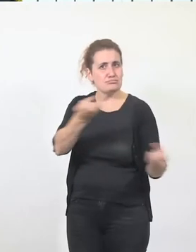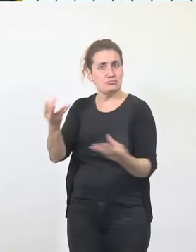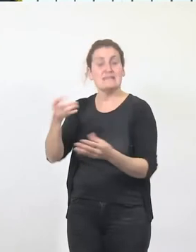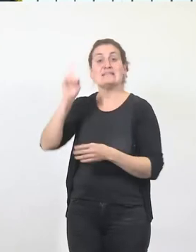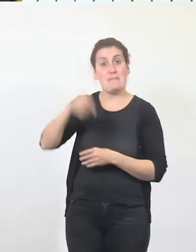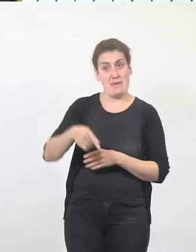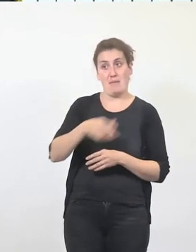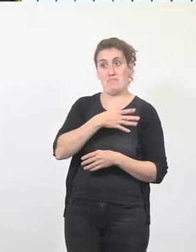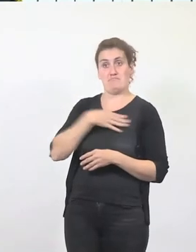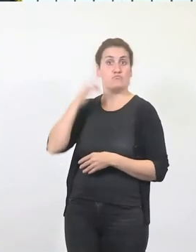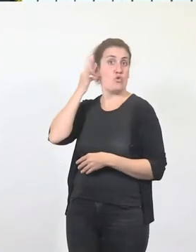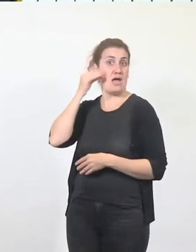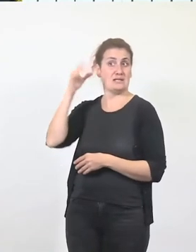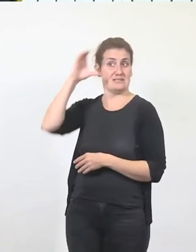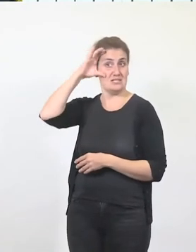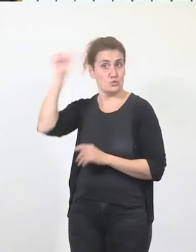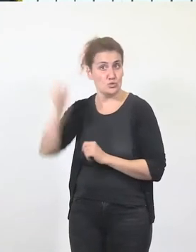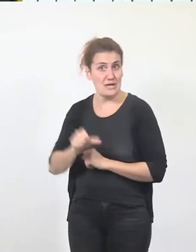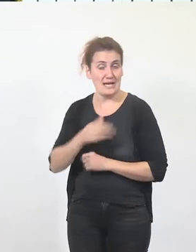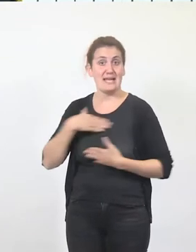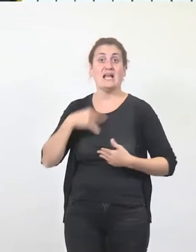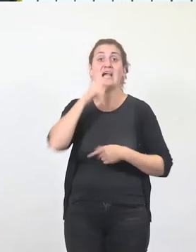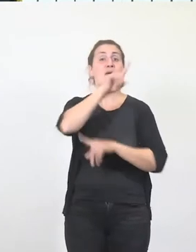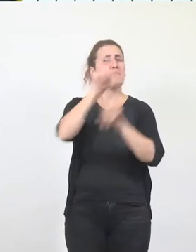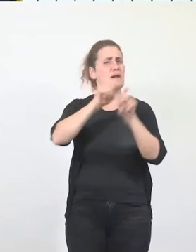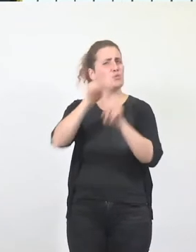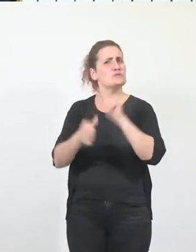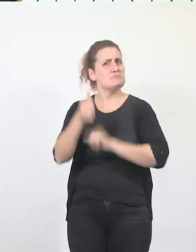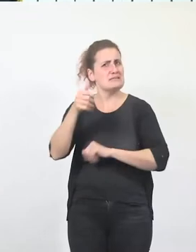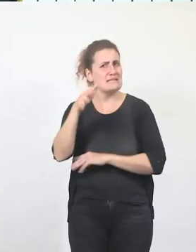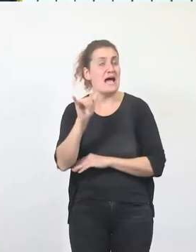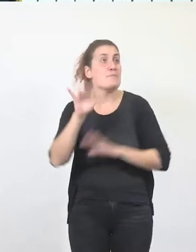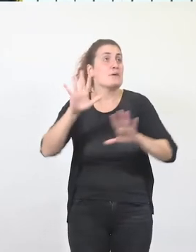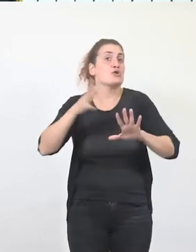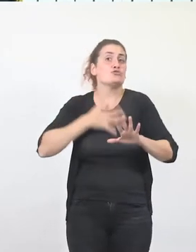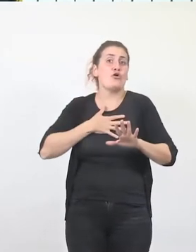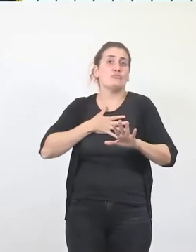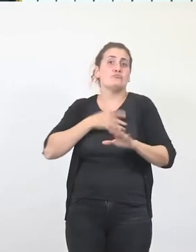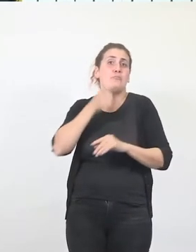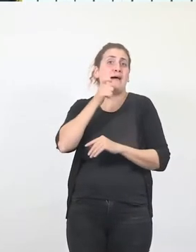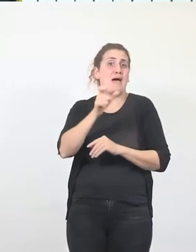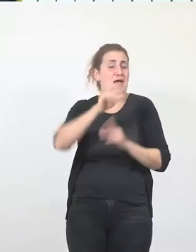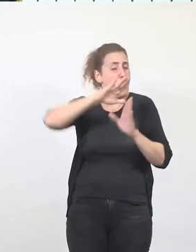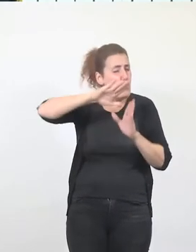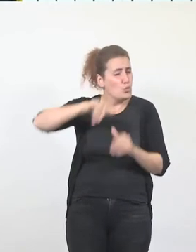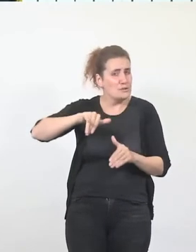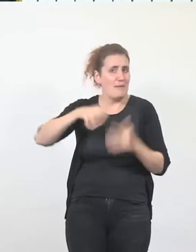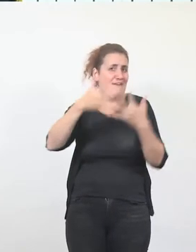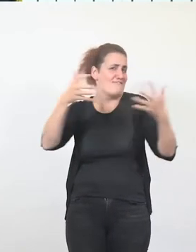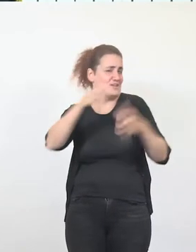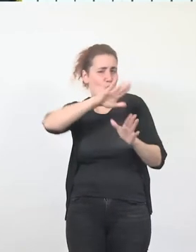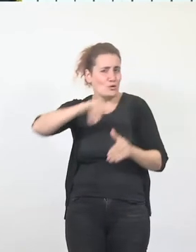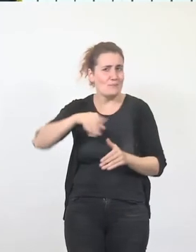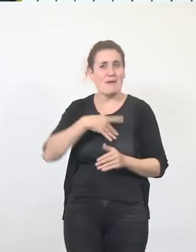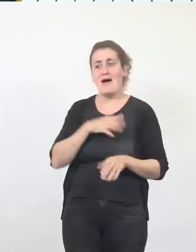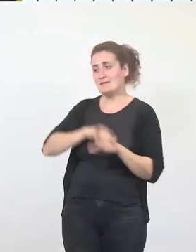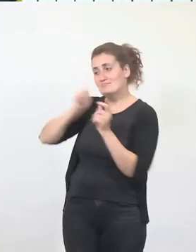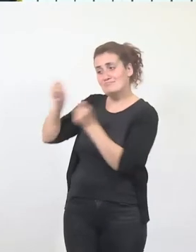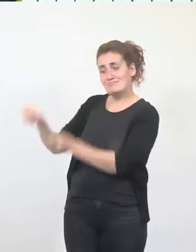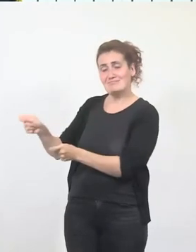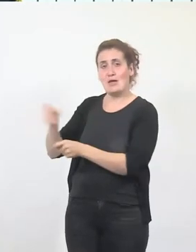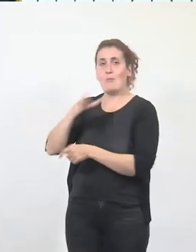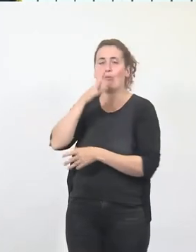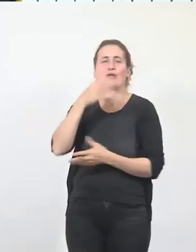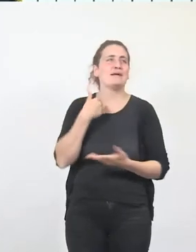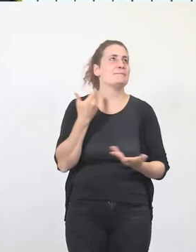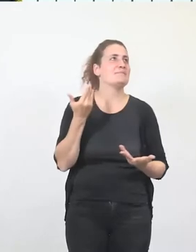a las que nos quieran escuchar también. Hay más preguntas, pero es que yo Yo te quiero dar la última palabra y que termines tú, porque decía,